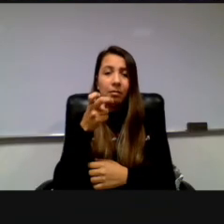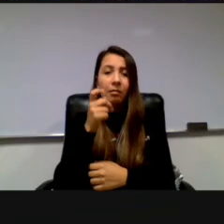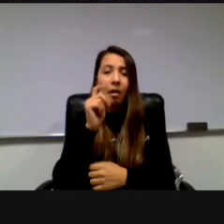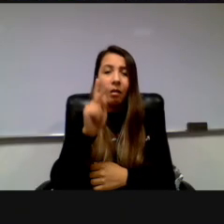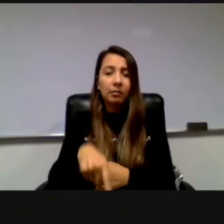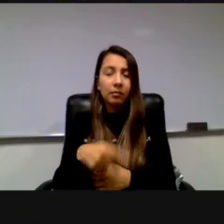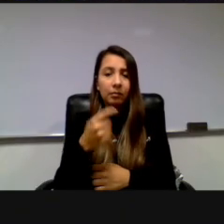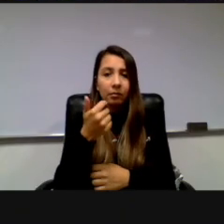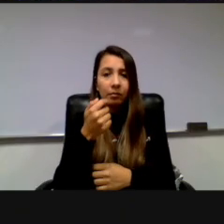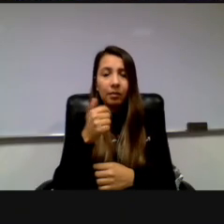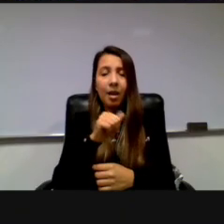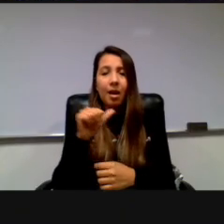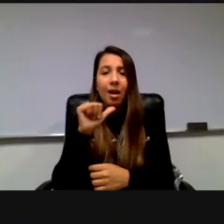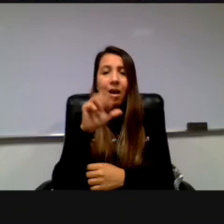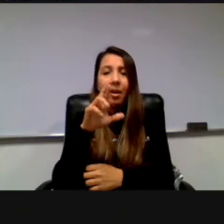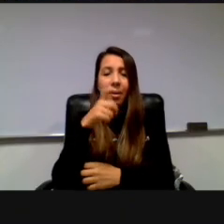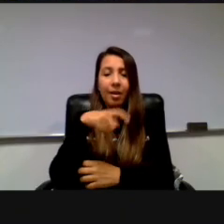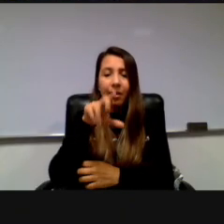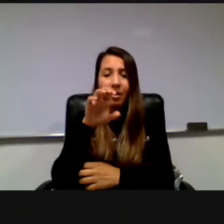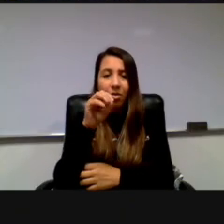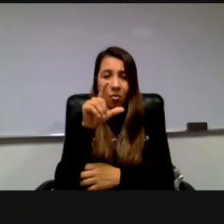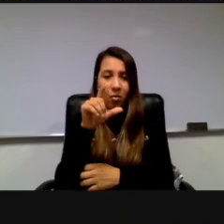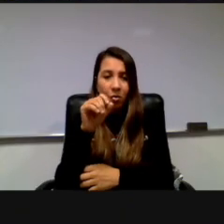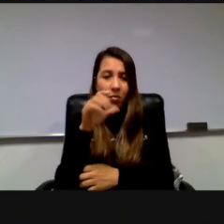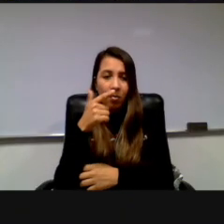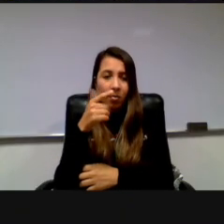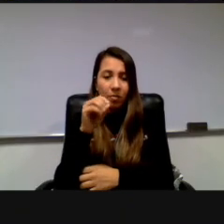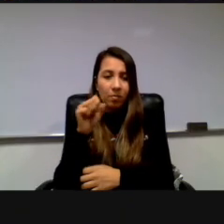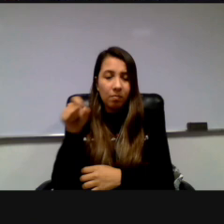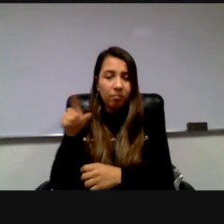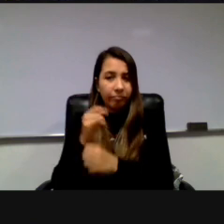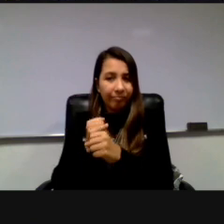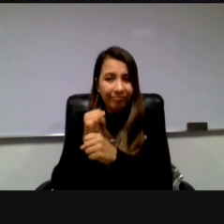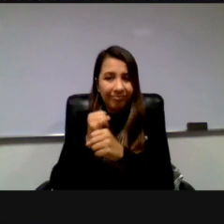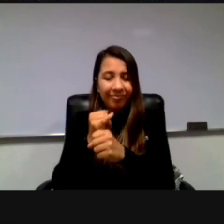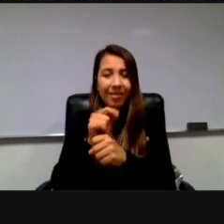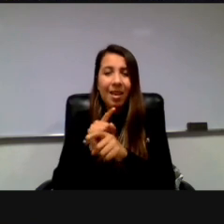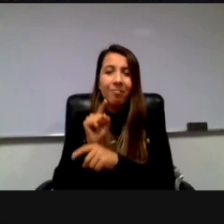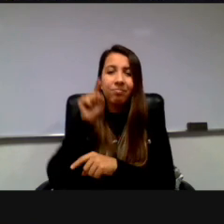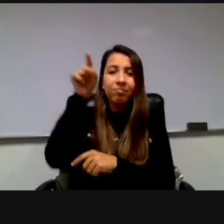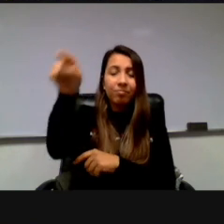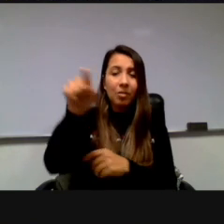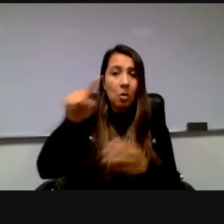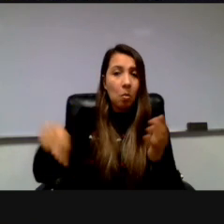hacen los arqueólogos, ¿no? Que se van pues a lugares